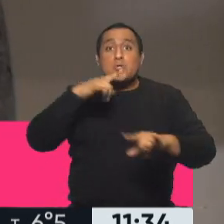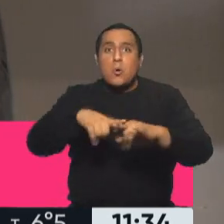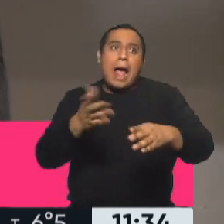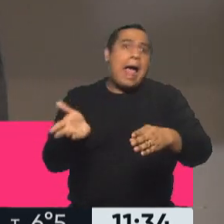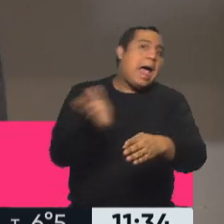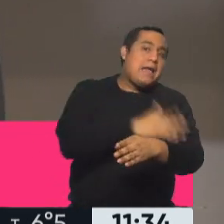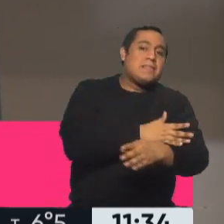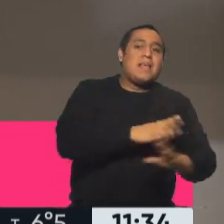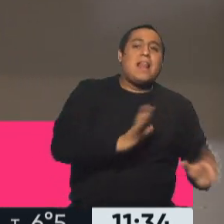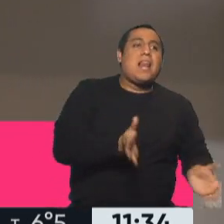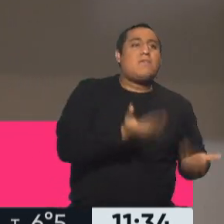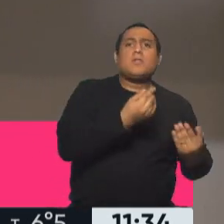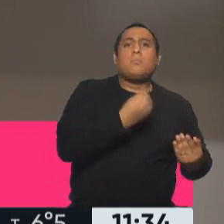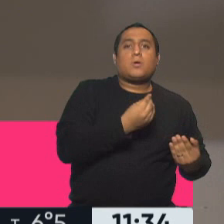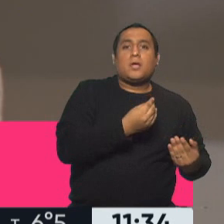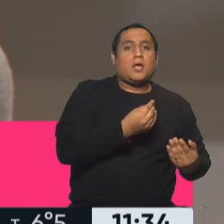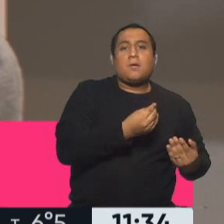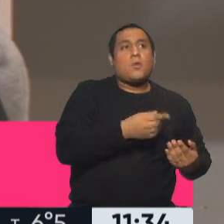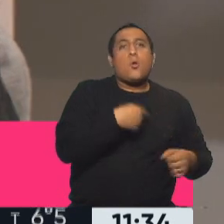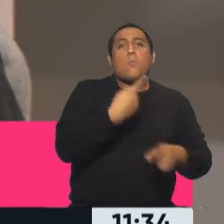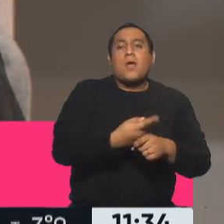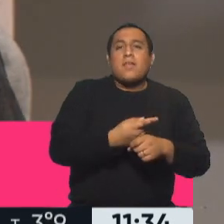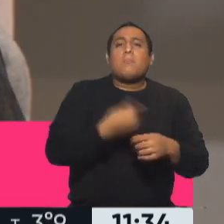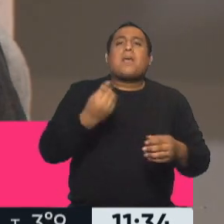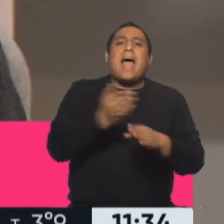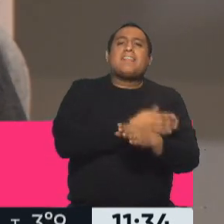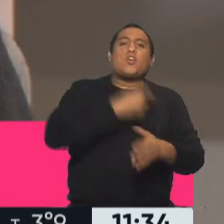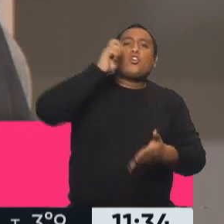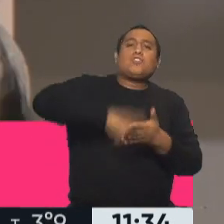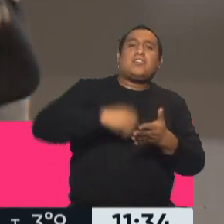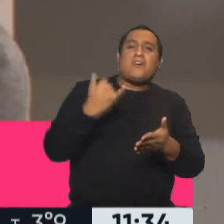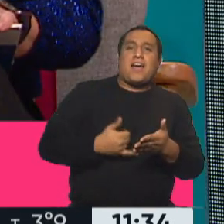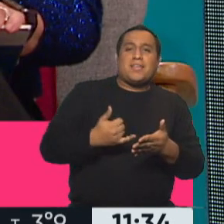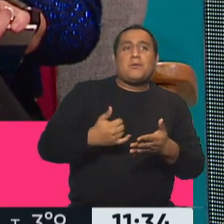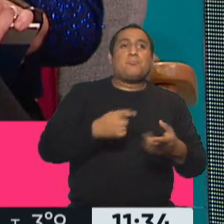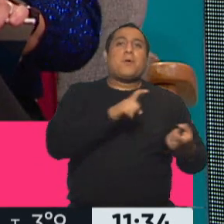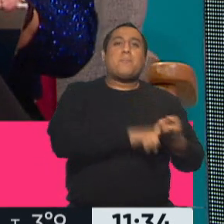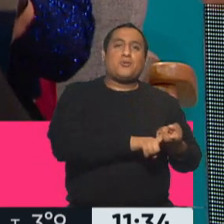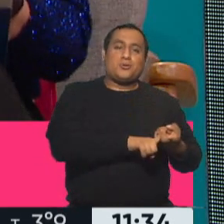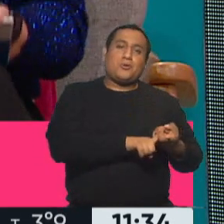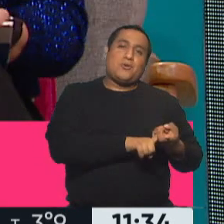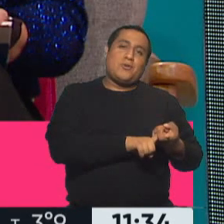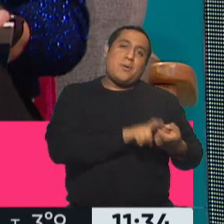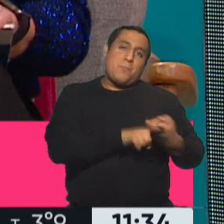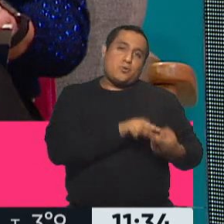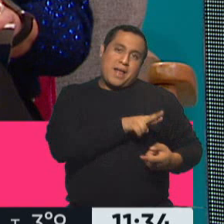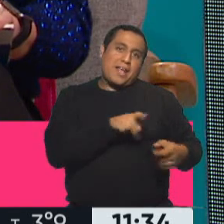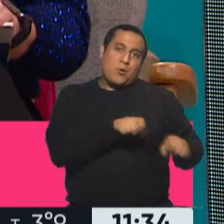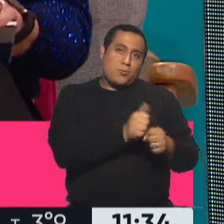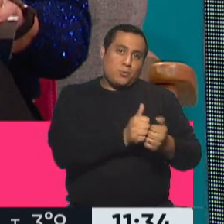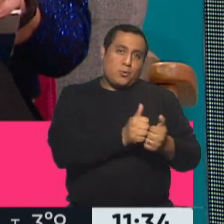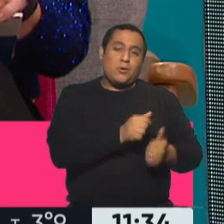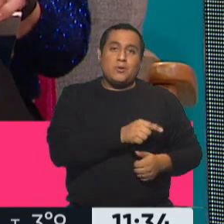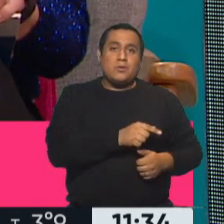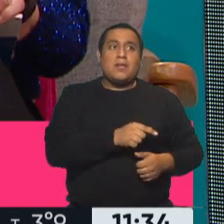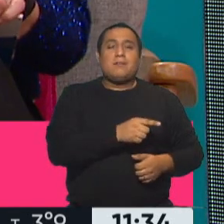Mirá. Porque no podía estar frente a un mago por el contrato que tenía con su marido. Con su marido, con su pareja en ese momento que era. De otro mago. No podía hacerle mirá,